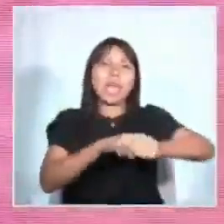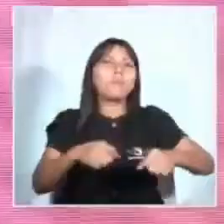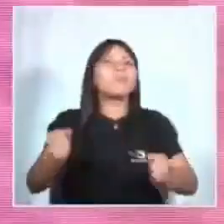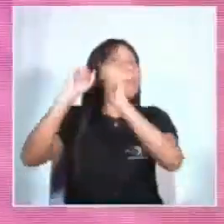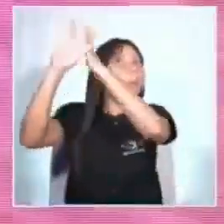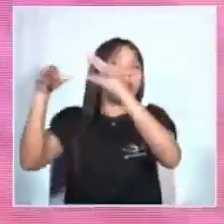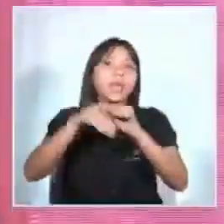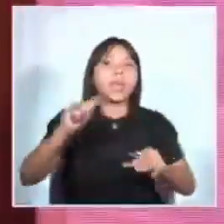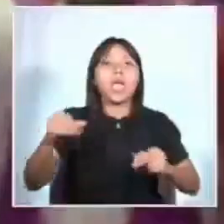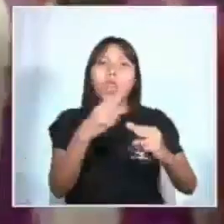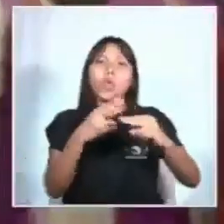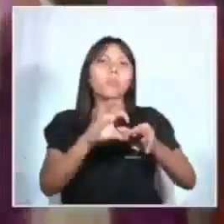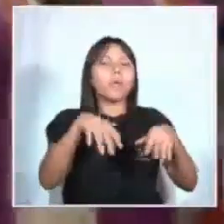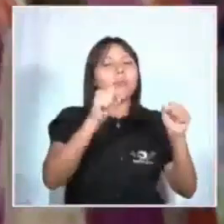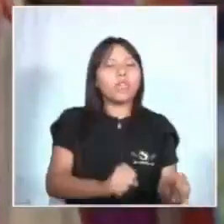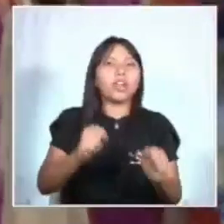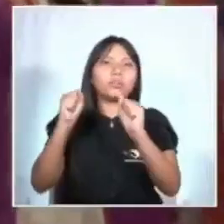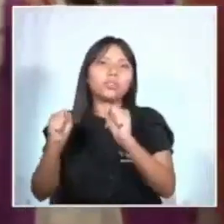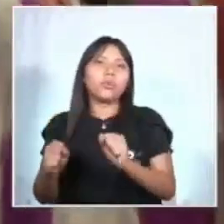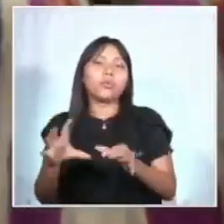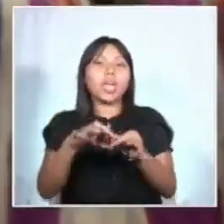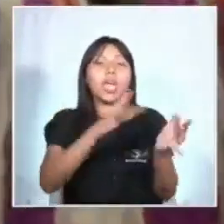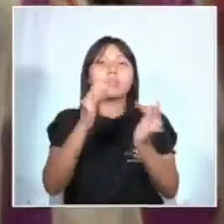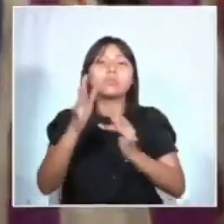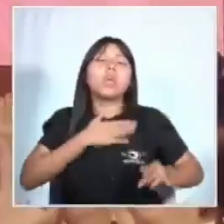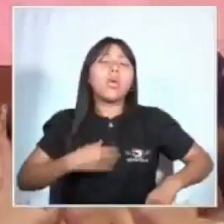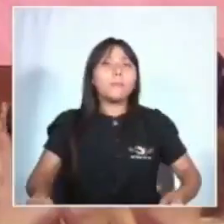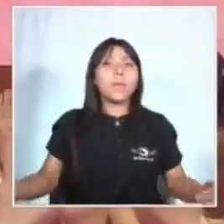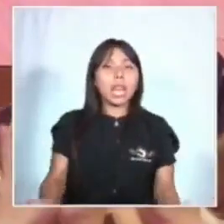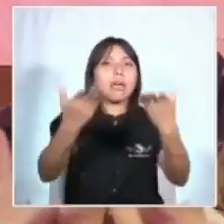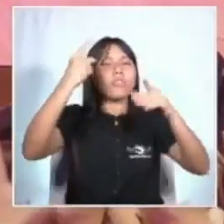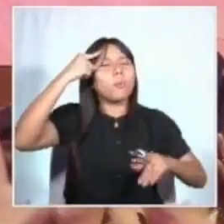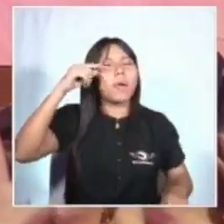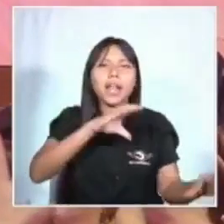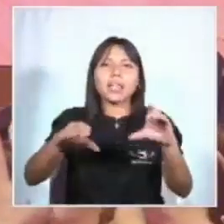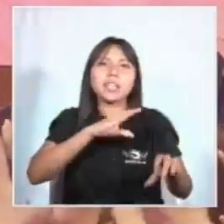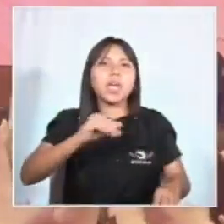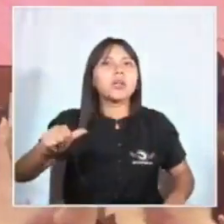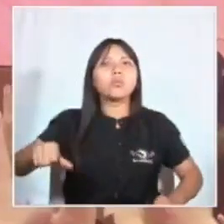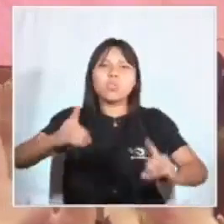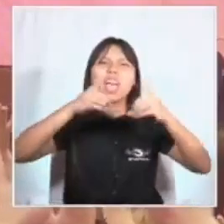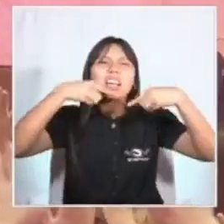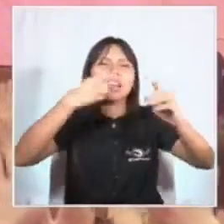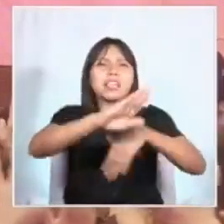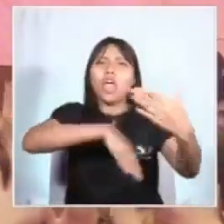nombre poderoso de Jesús, me levanto para hacer un decreto.